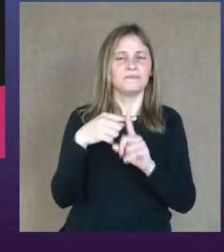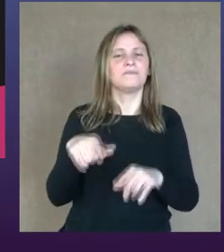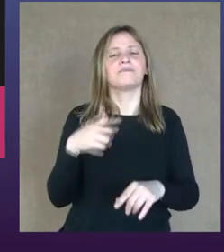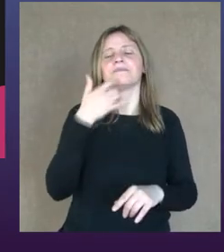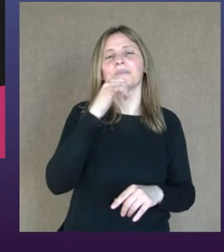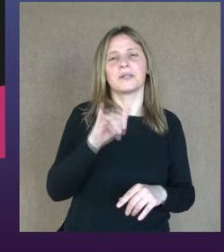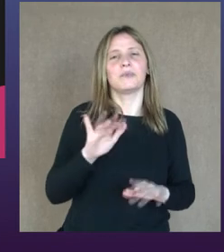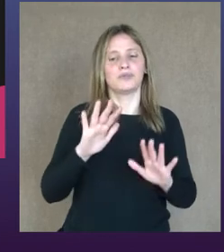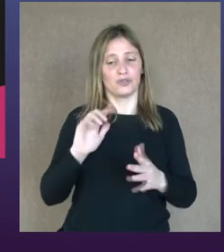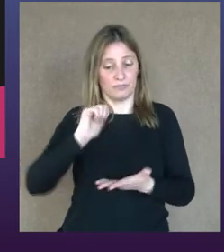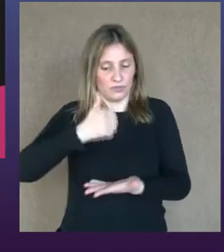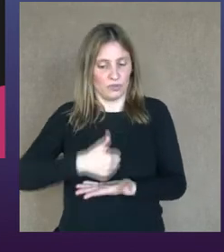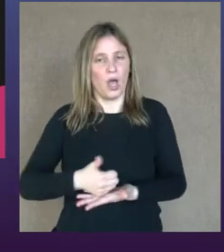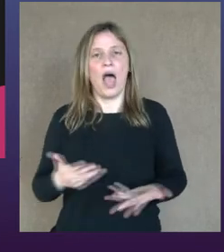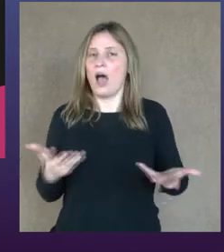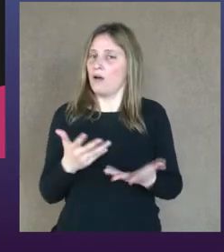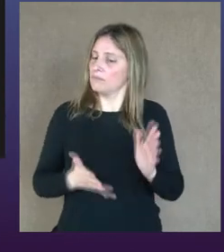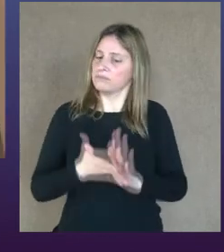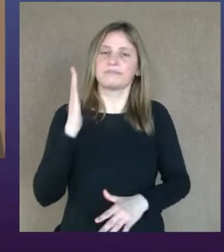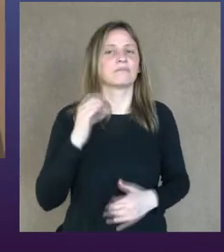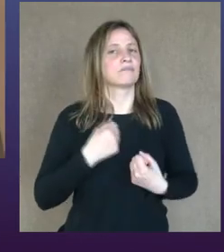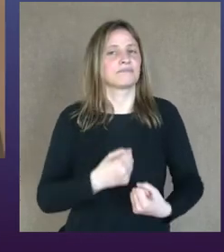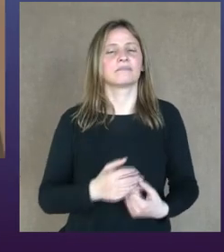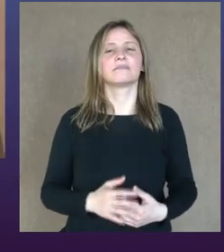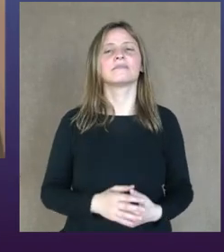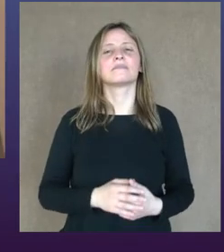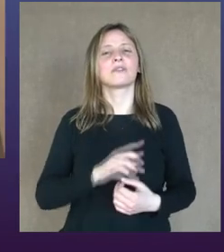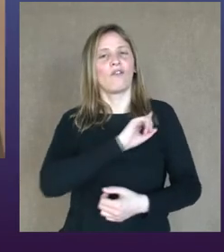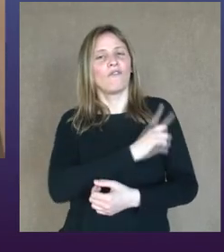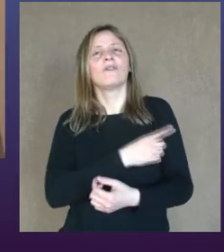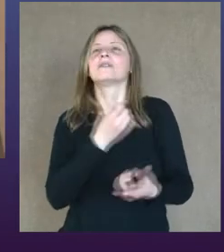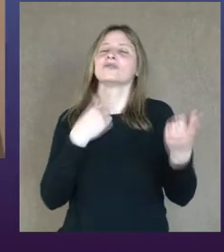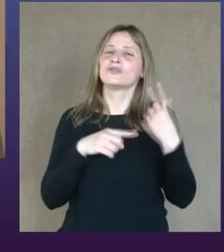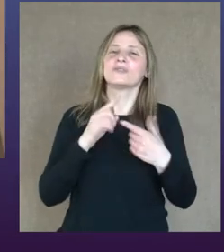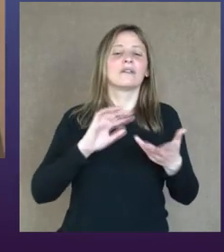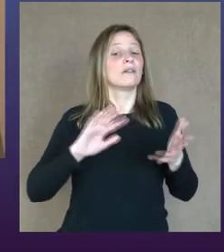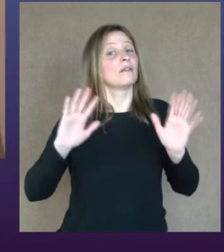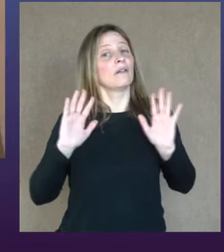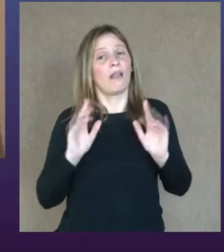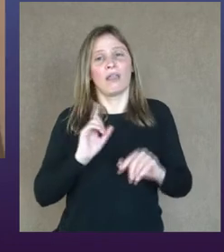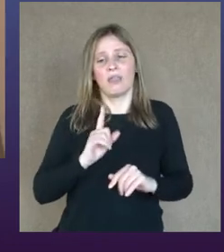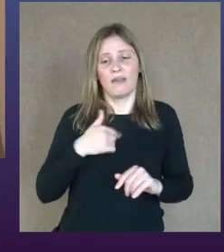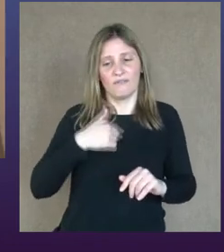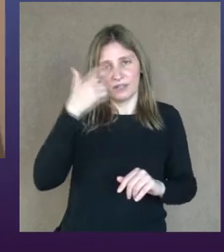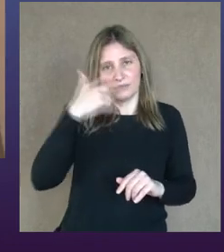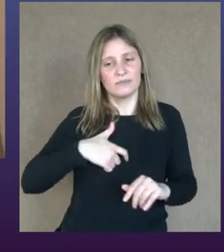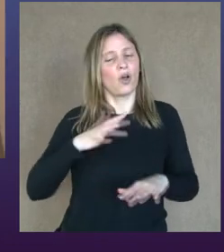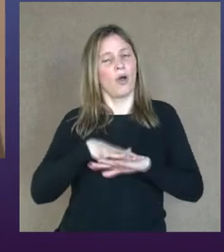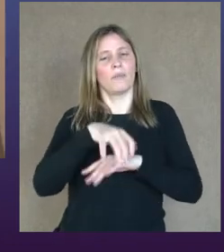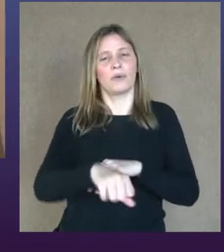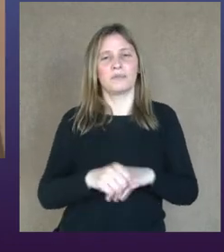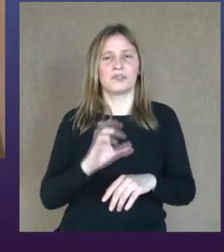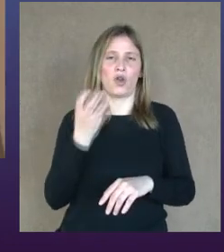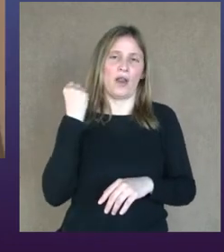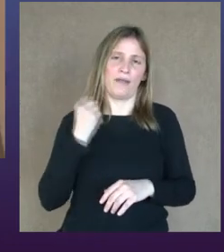bueno, estoy acá y ahora tengo que salir adelante. Entonces, de una manera u otra, el compromiso lo tenés que